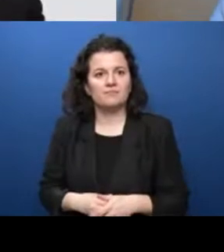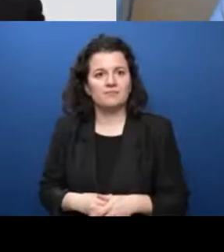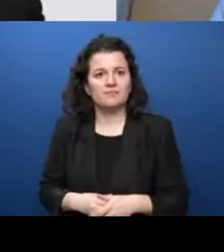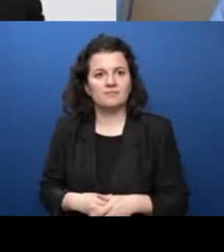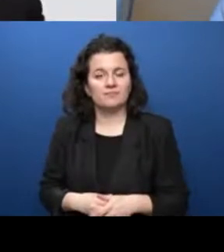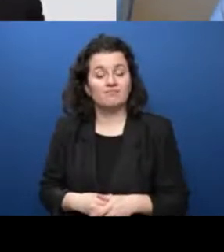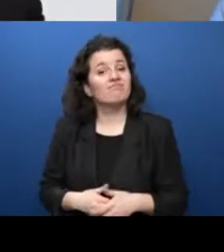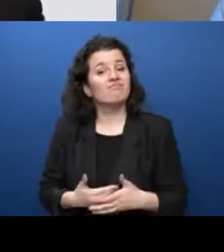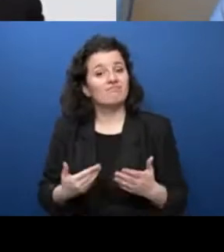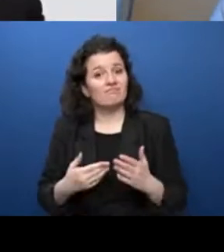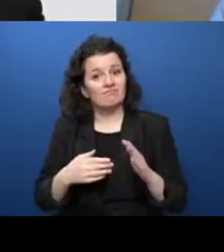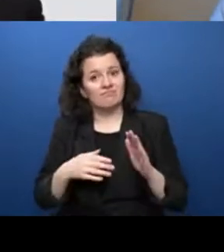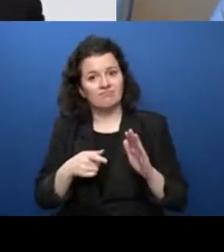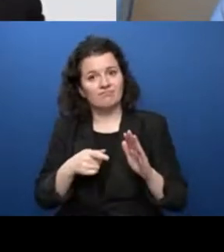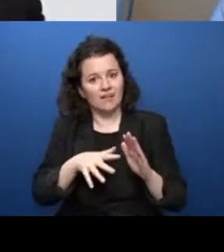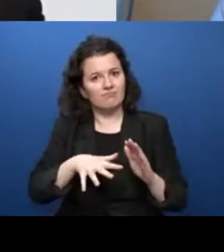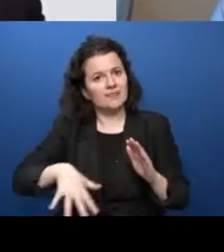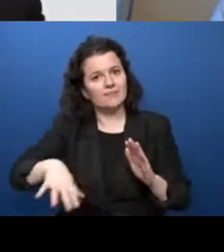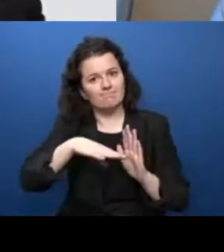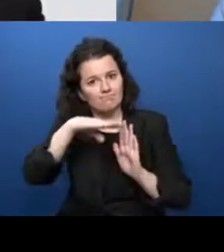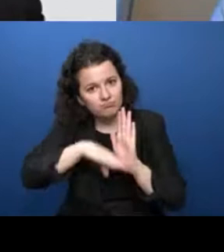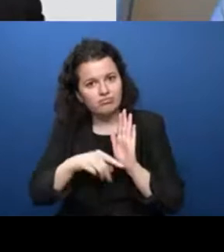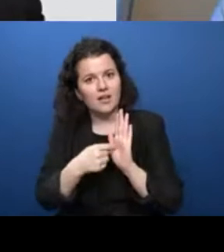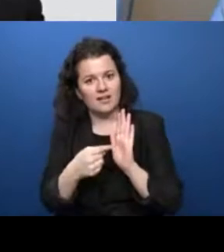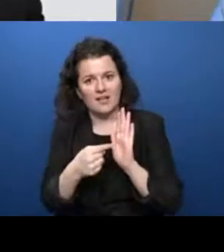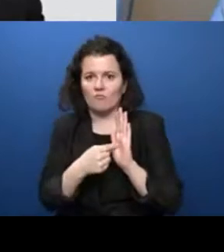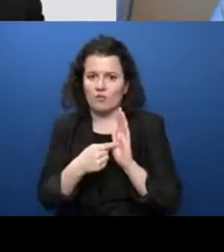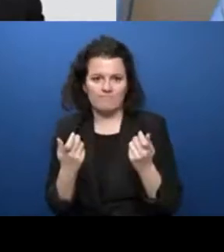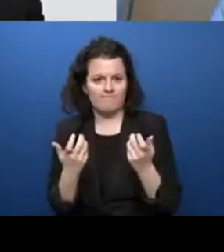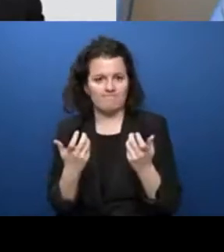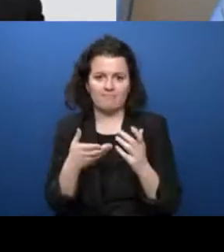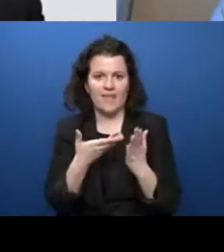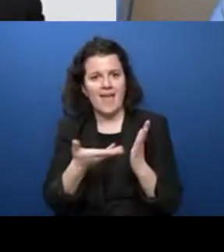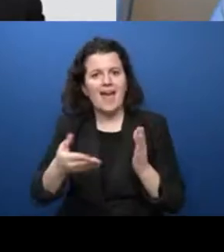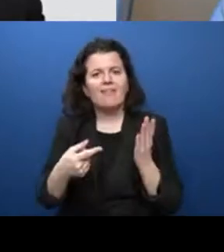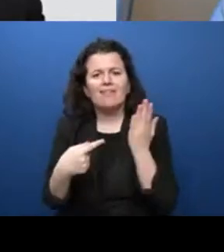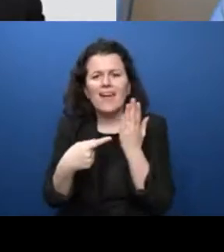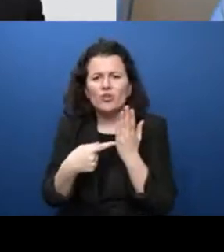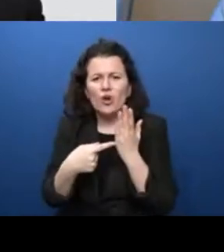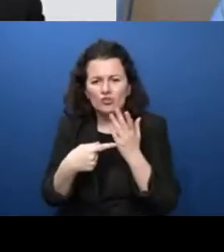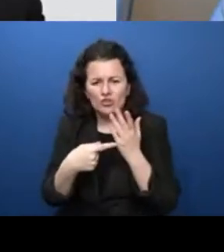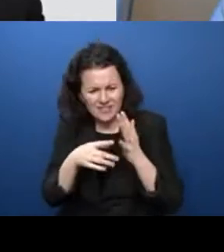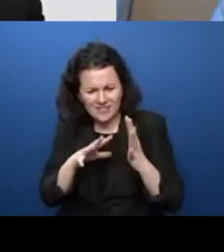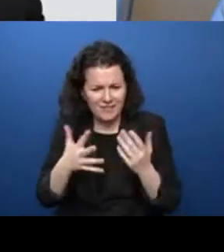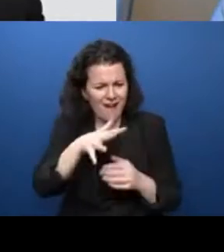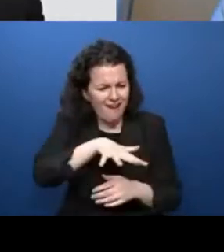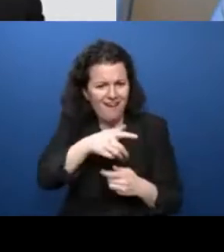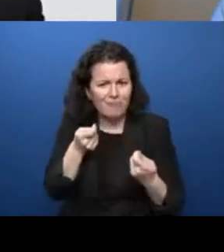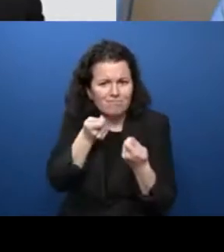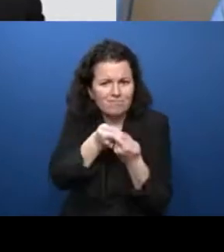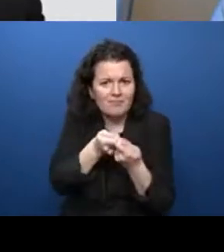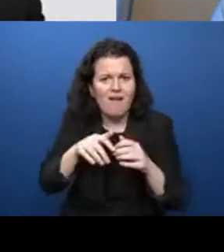environment that is appropriate for these technologies. Si pensamos en la comunicación como un derecho humano.